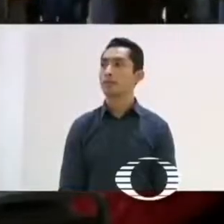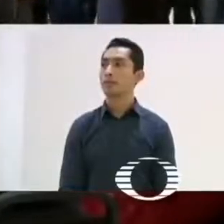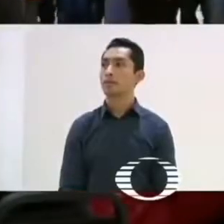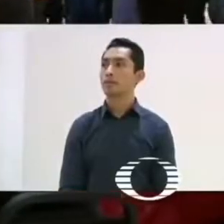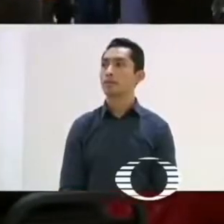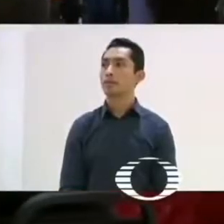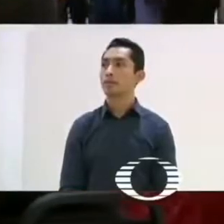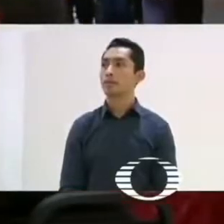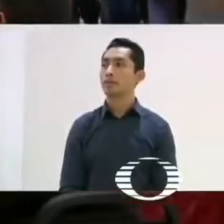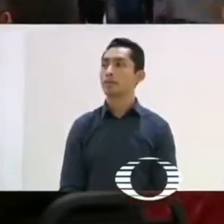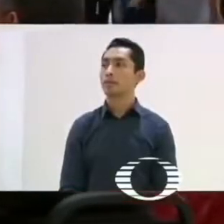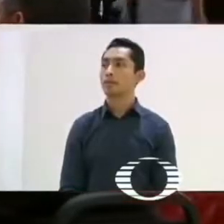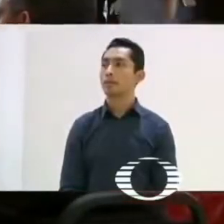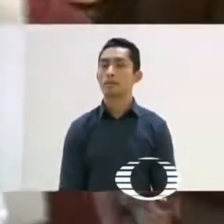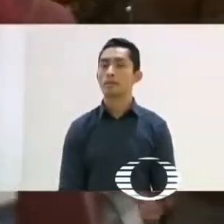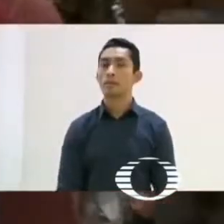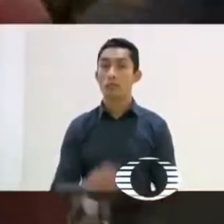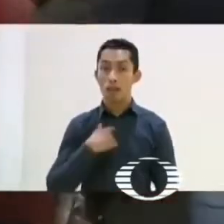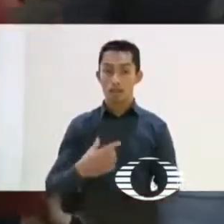¿Me van a dejar hablar?